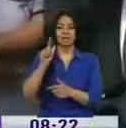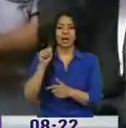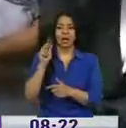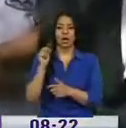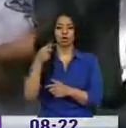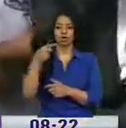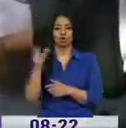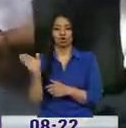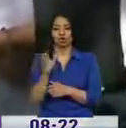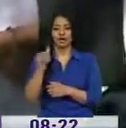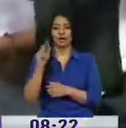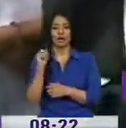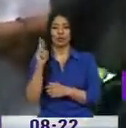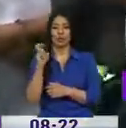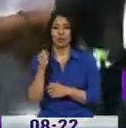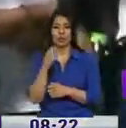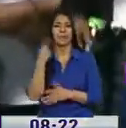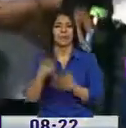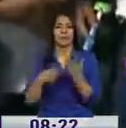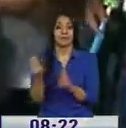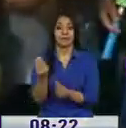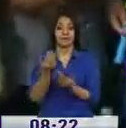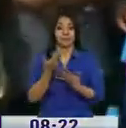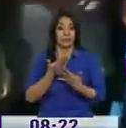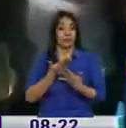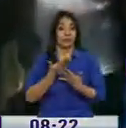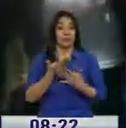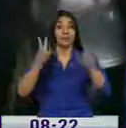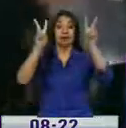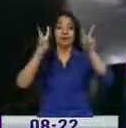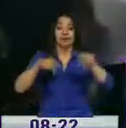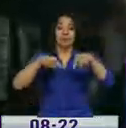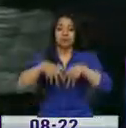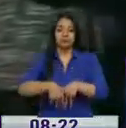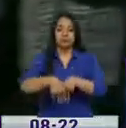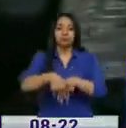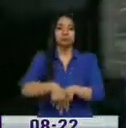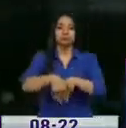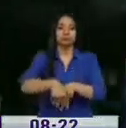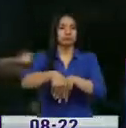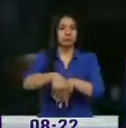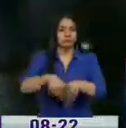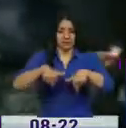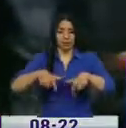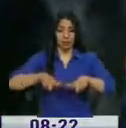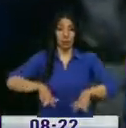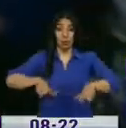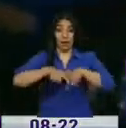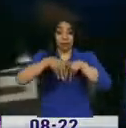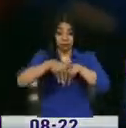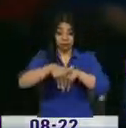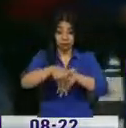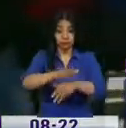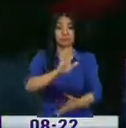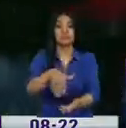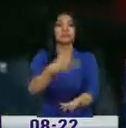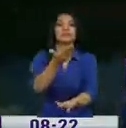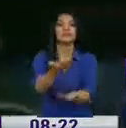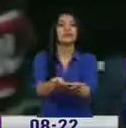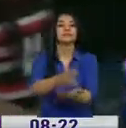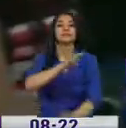Angulo para informarles a ustedes, amigos televidentes, sobre la movilización que se va a realizar desde este sector hasta el